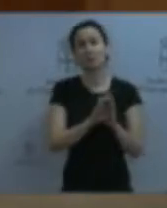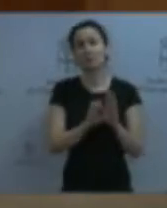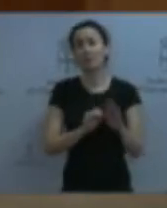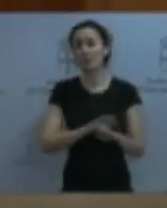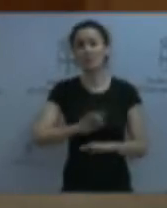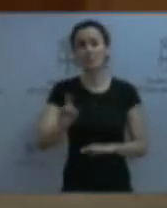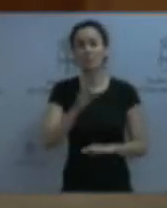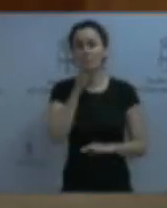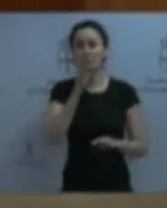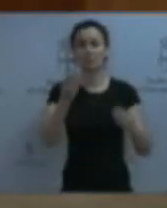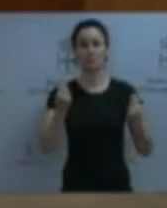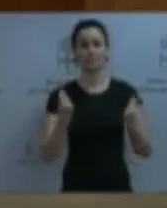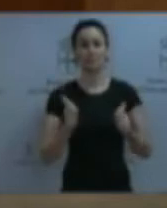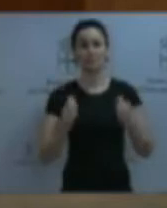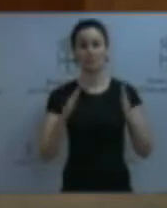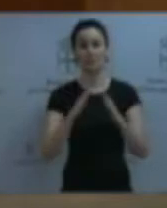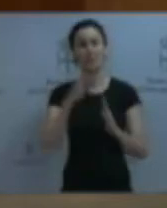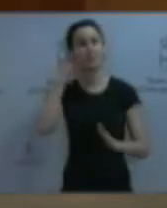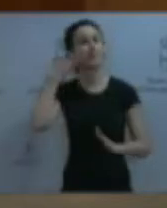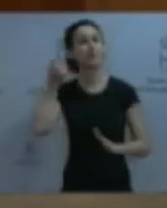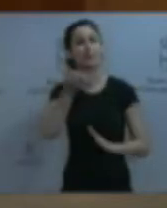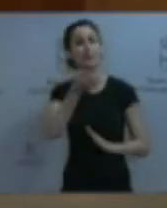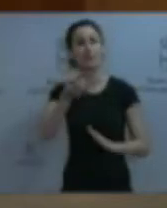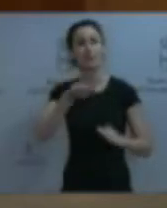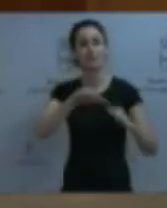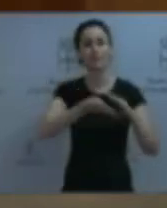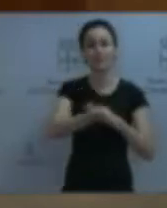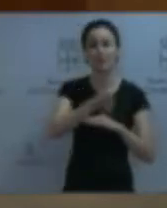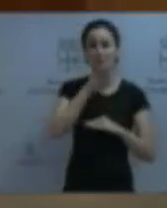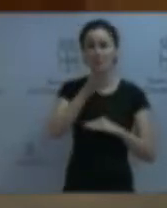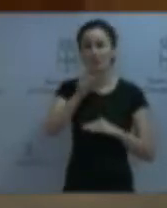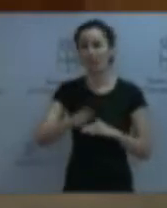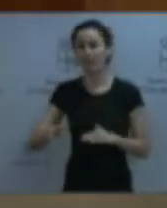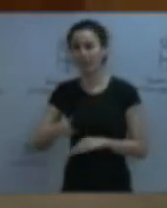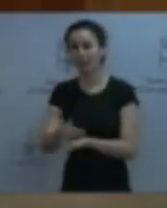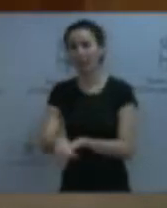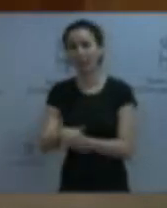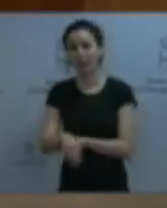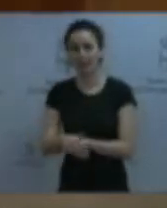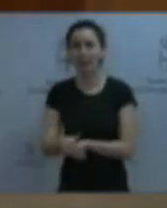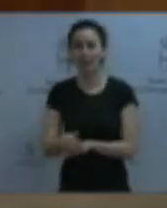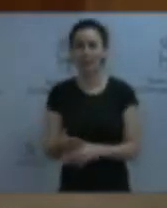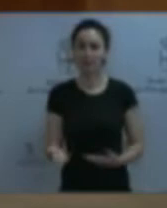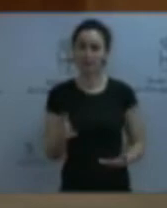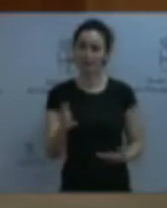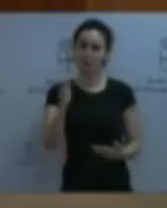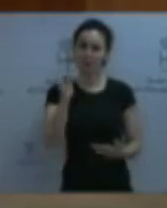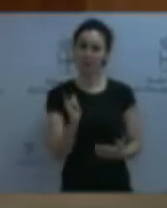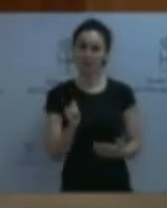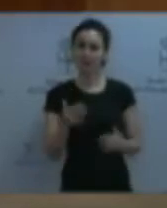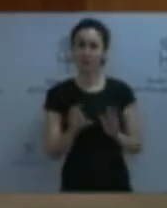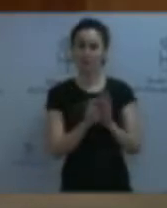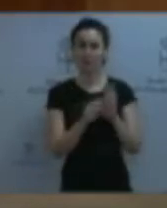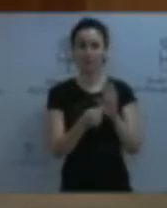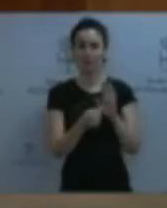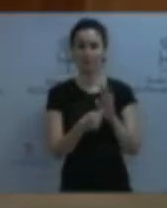digna y adecuada a aquellas personas que carecen de una alternativa habitacional. Y con su proceder, la Consejería